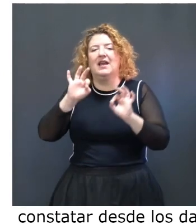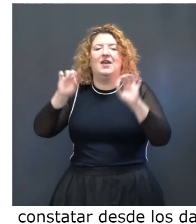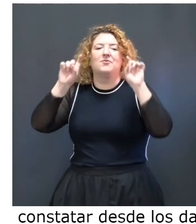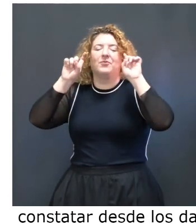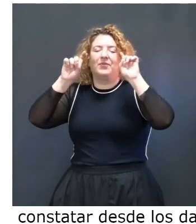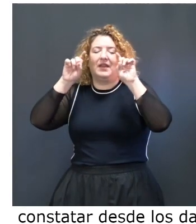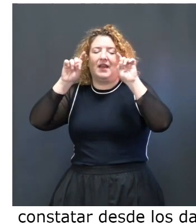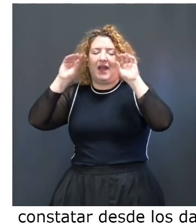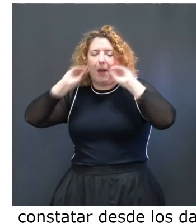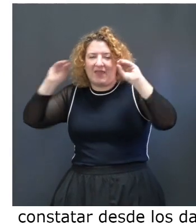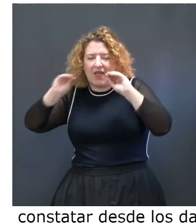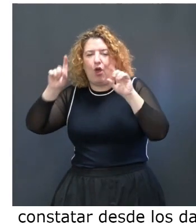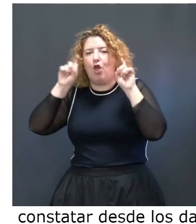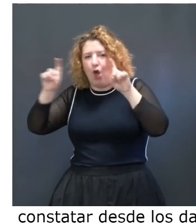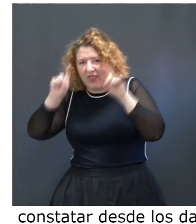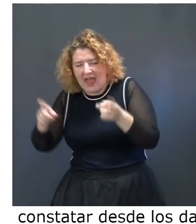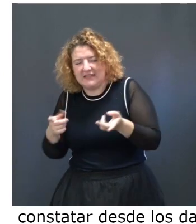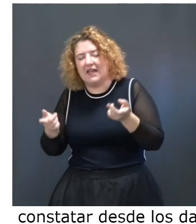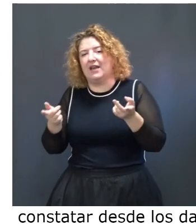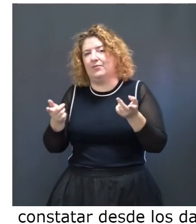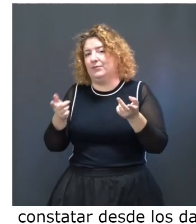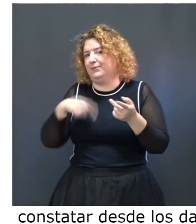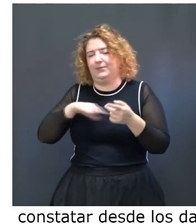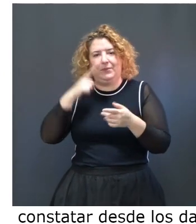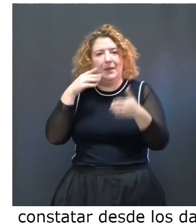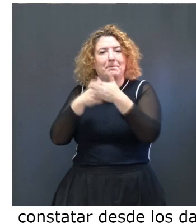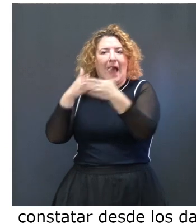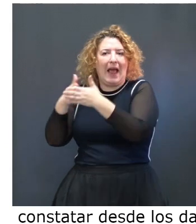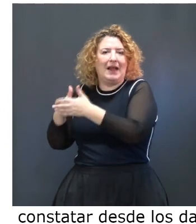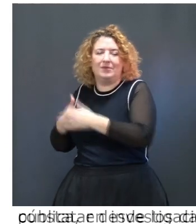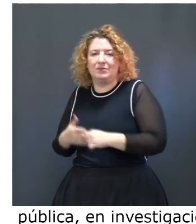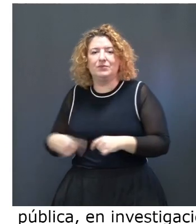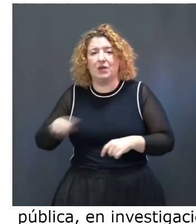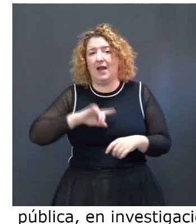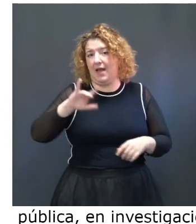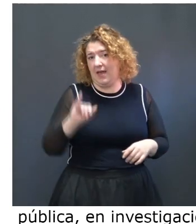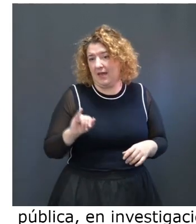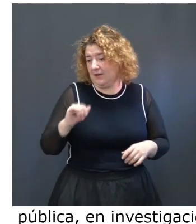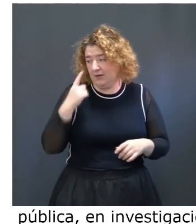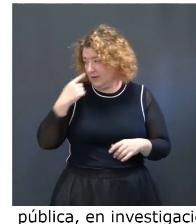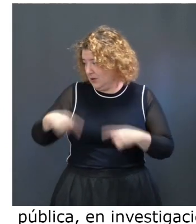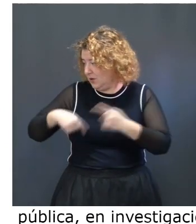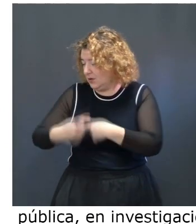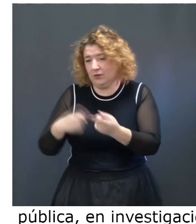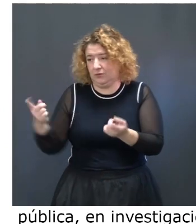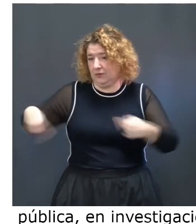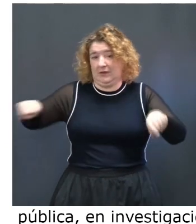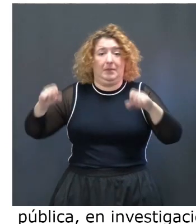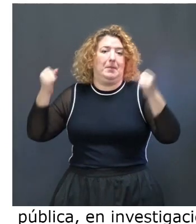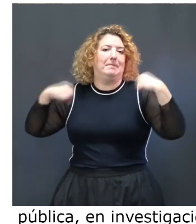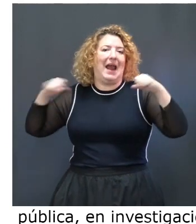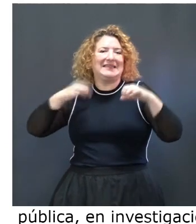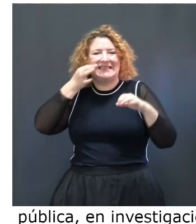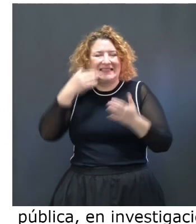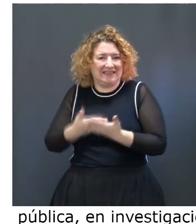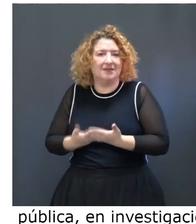¿no? Que son barreras que no solo las percibimos en el día a día como ellas en la práctica, sino que además